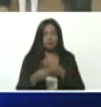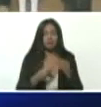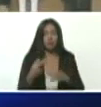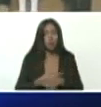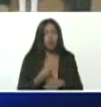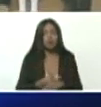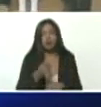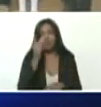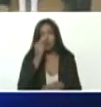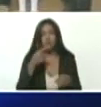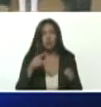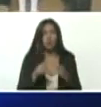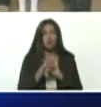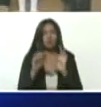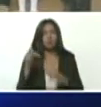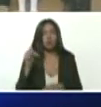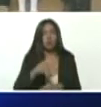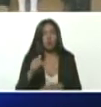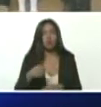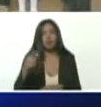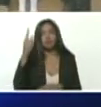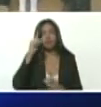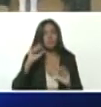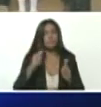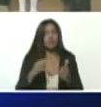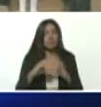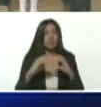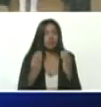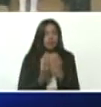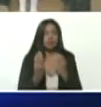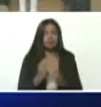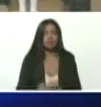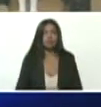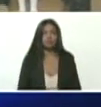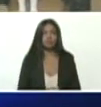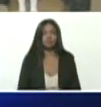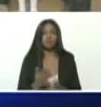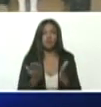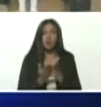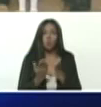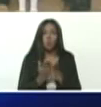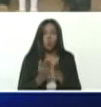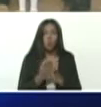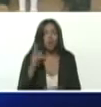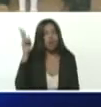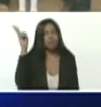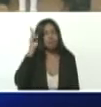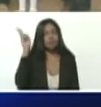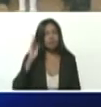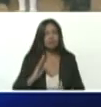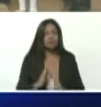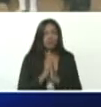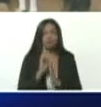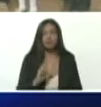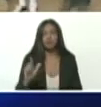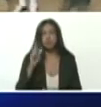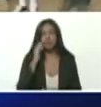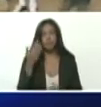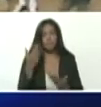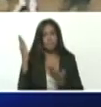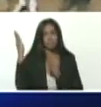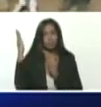gobernador, querido compañero, hoy en el día del inicio de clases, esta escuela indígena Santa Lucía de Inaguay. Adelante.